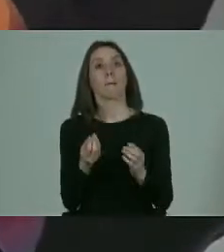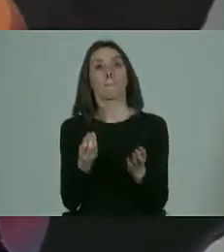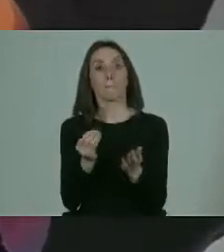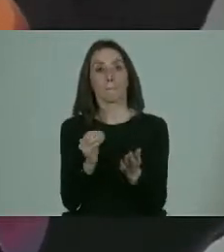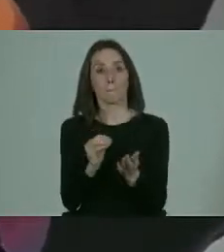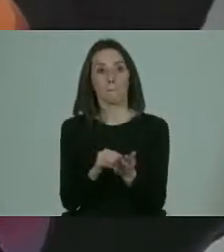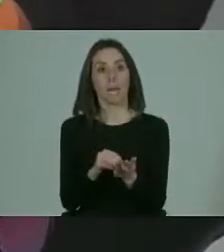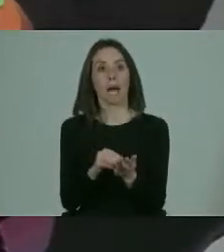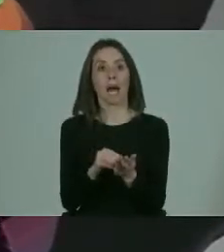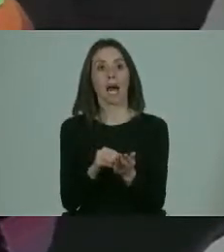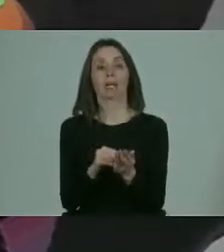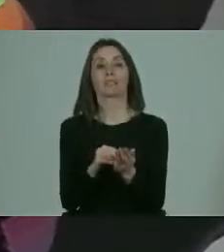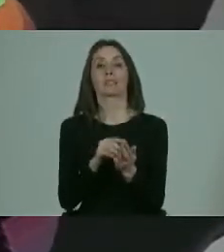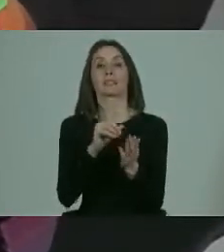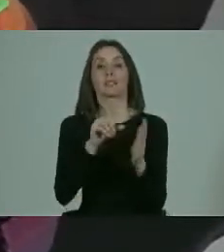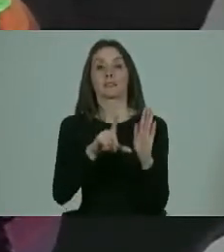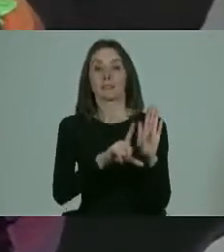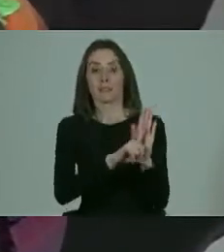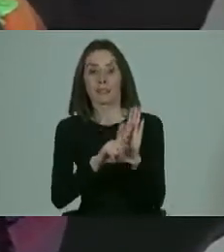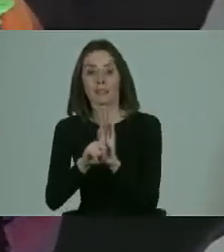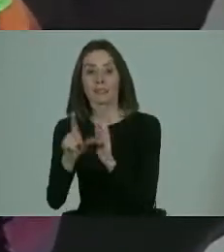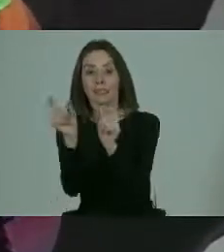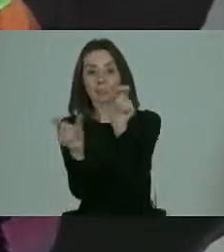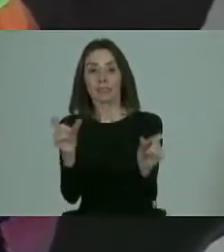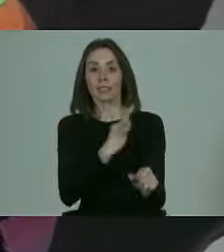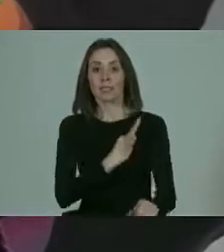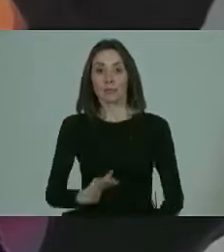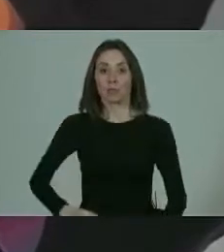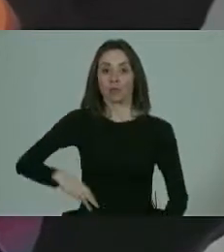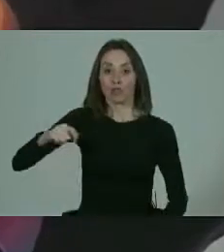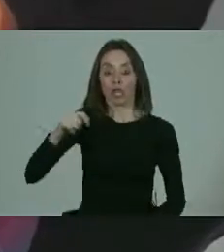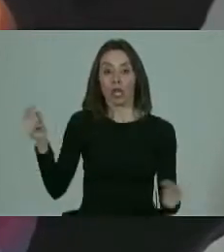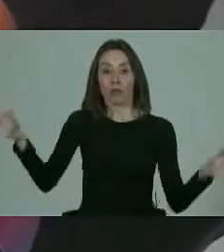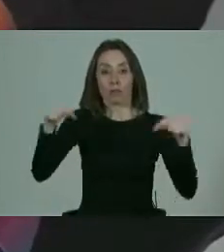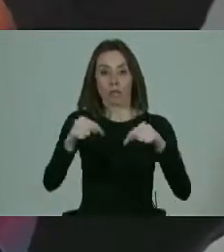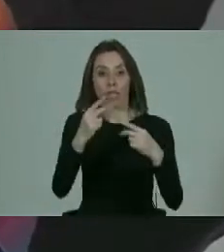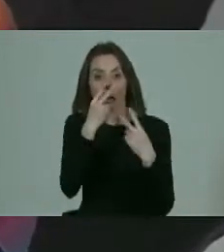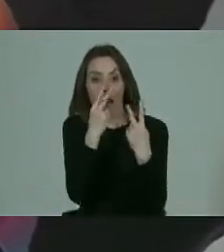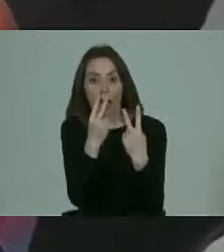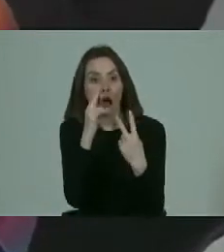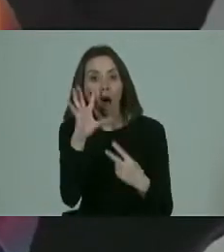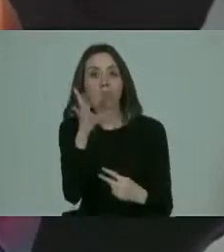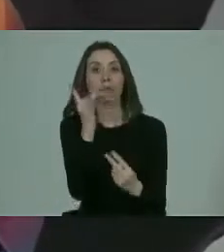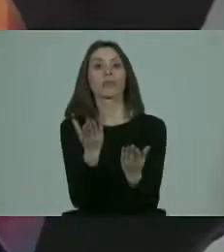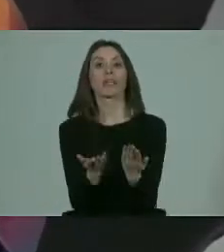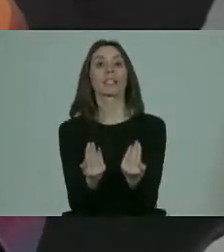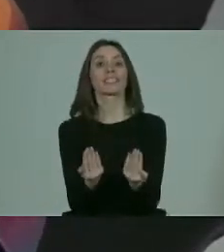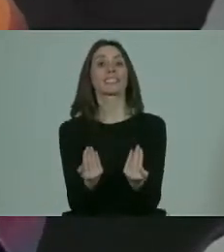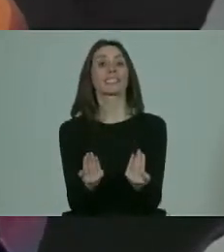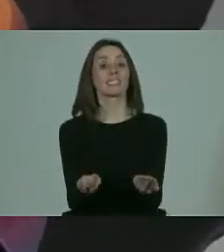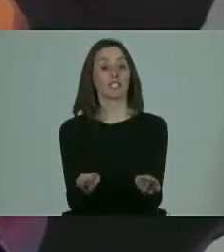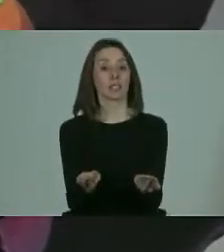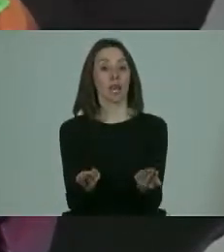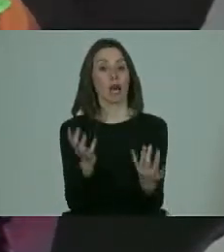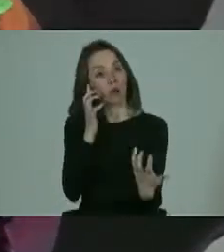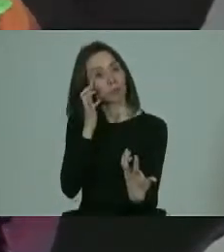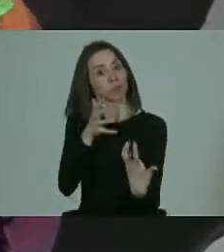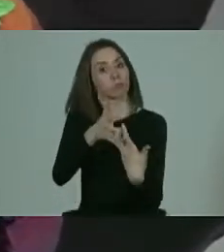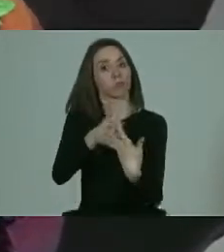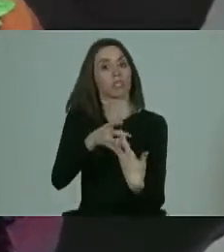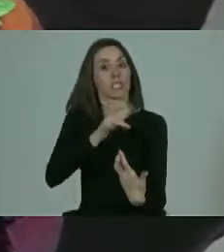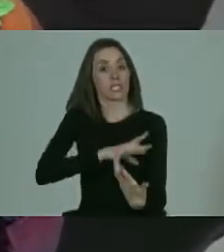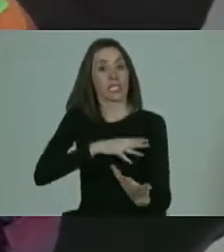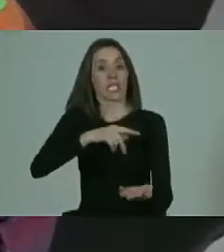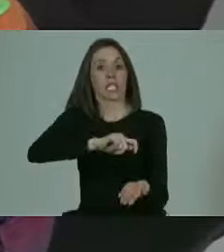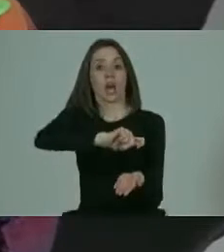bastante presencia legislativa para que se dieran cuenta de las necesidades de la actualidad también hay que estar acordes astiles